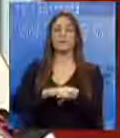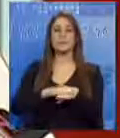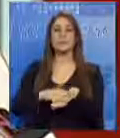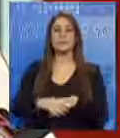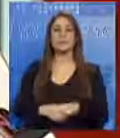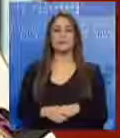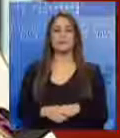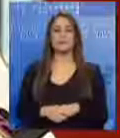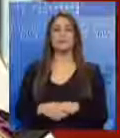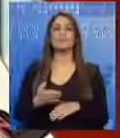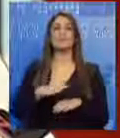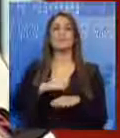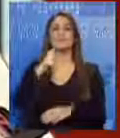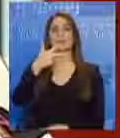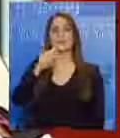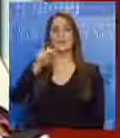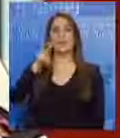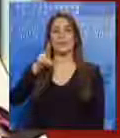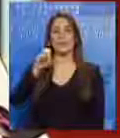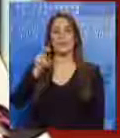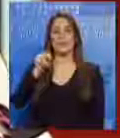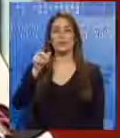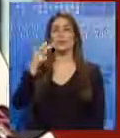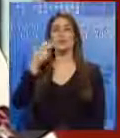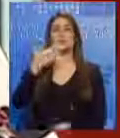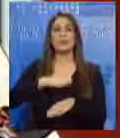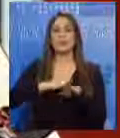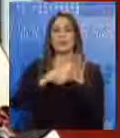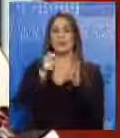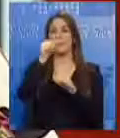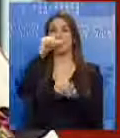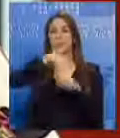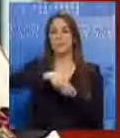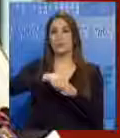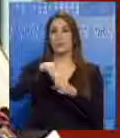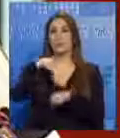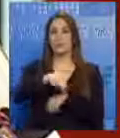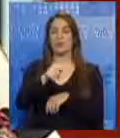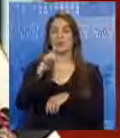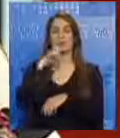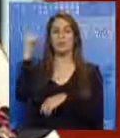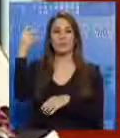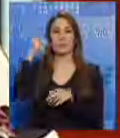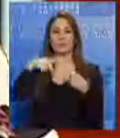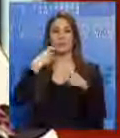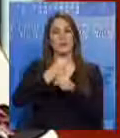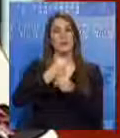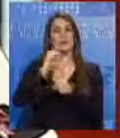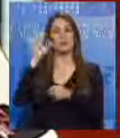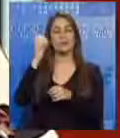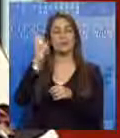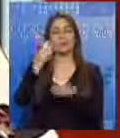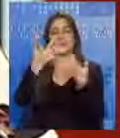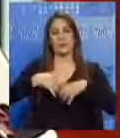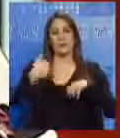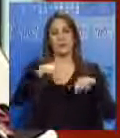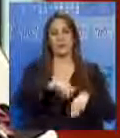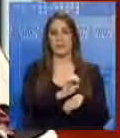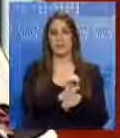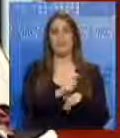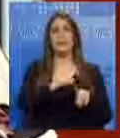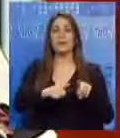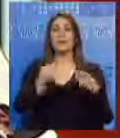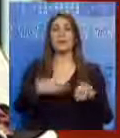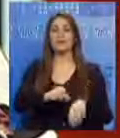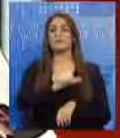otro lado, el ministro de Ambiente, Daniel Ortega, rechazó el fallo de la Corte de Justicia estadounidense a favor de Chevron. Además,